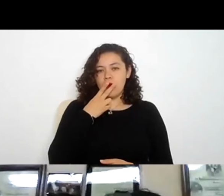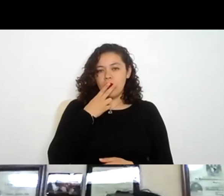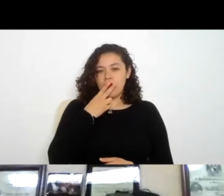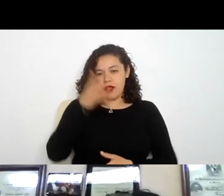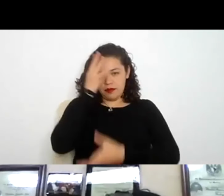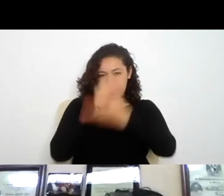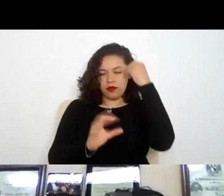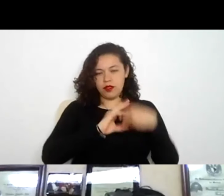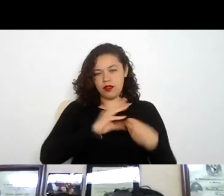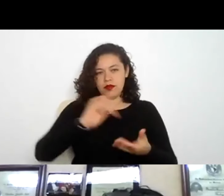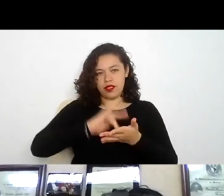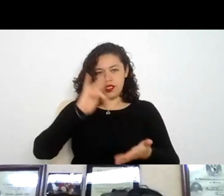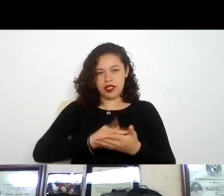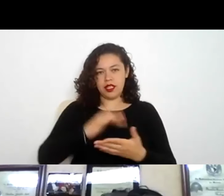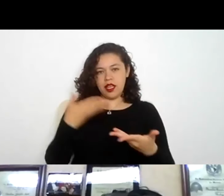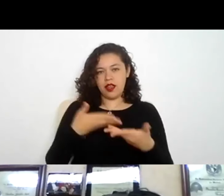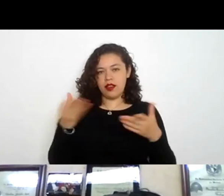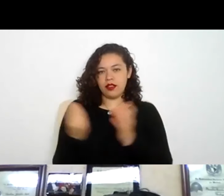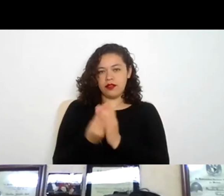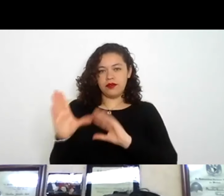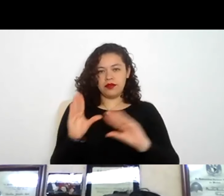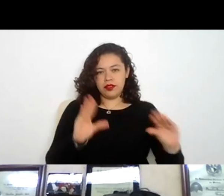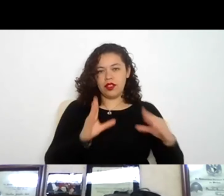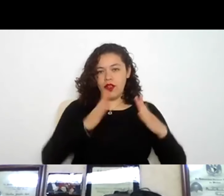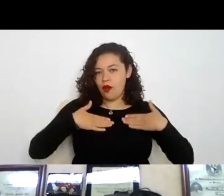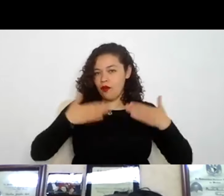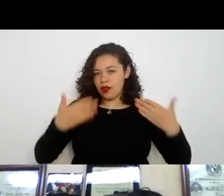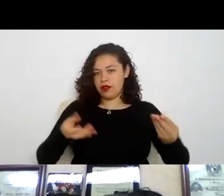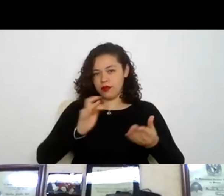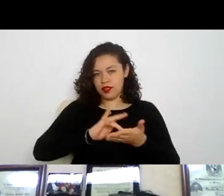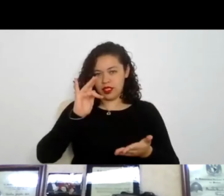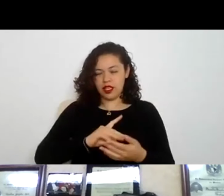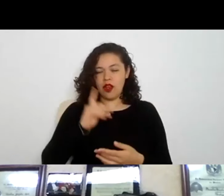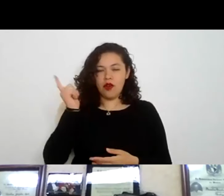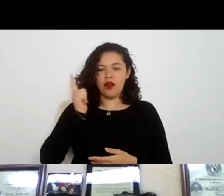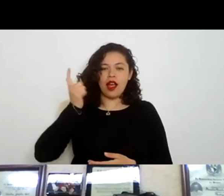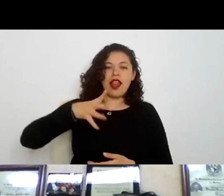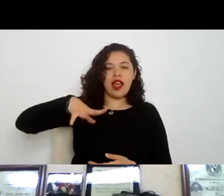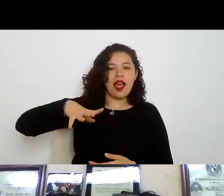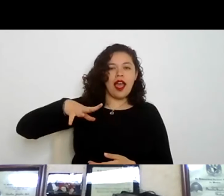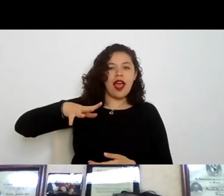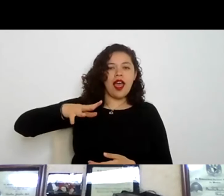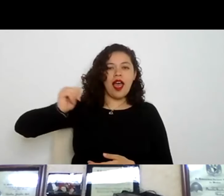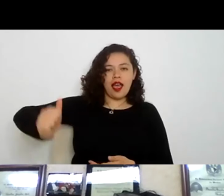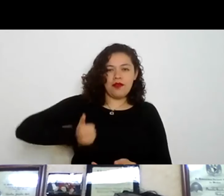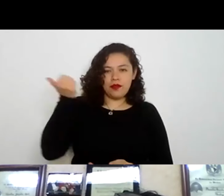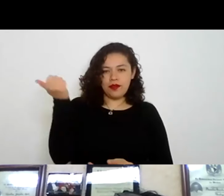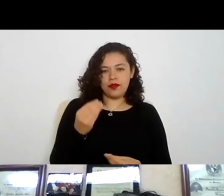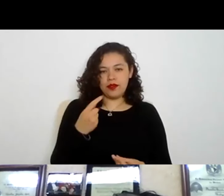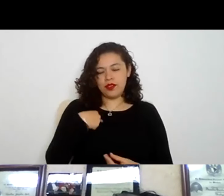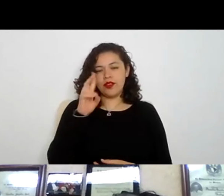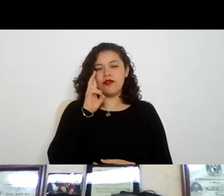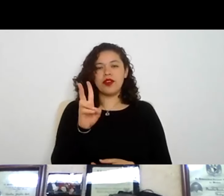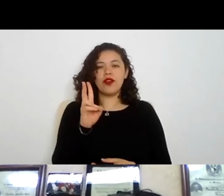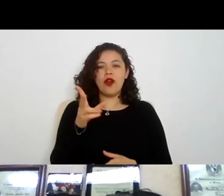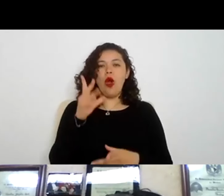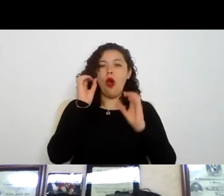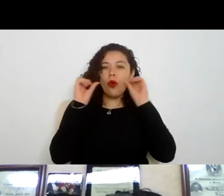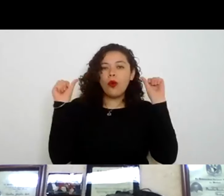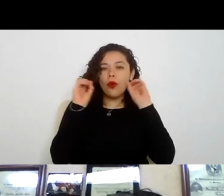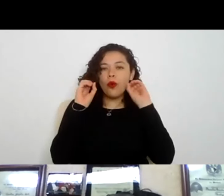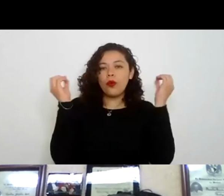confiar en esta pequeña capacitación que les vamos a dar. Espero que saquen mucho provecho de ella. Veo aquí el nombre de muchas